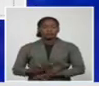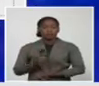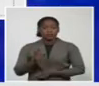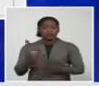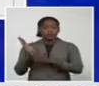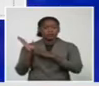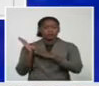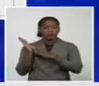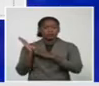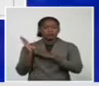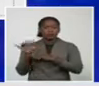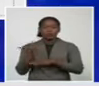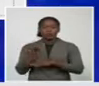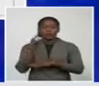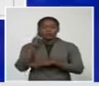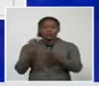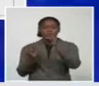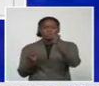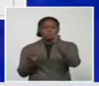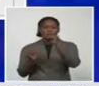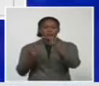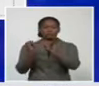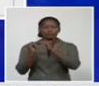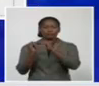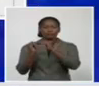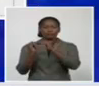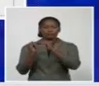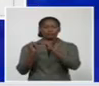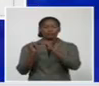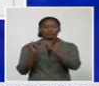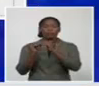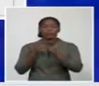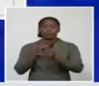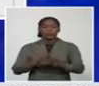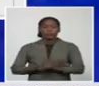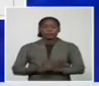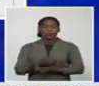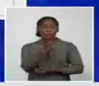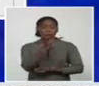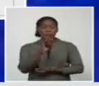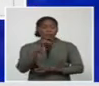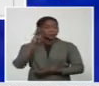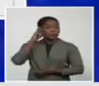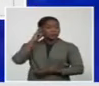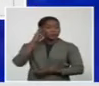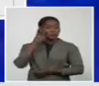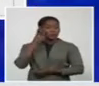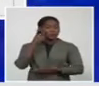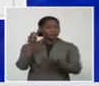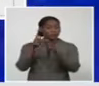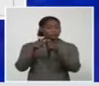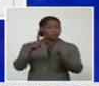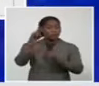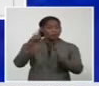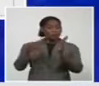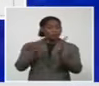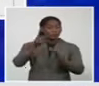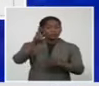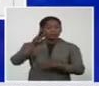sido superada por la del 20 de febrero, en que tuvimos 1.039